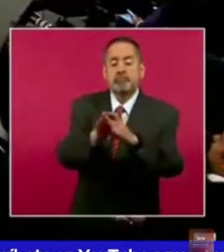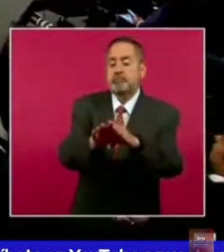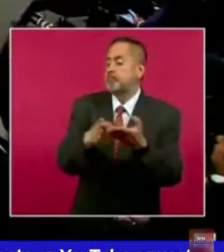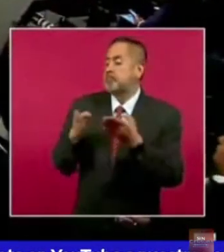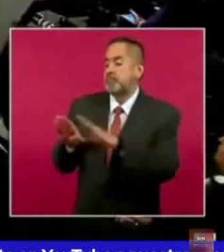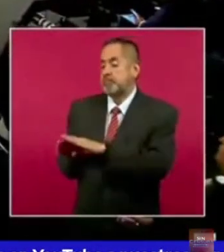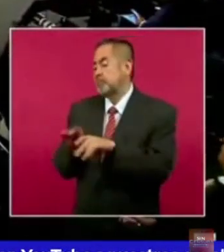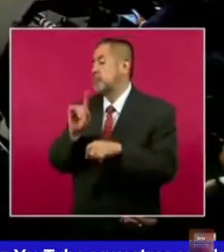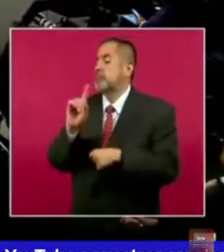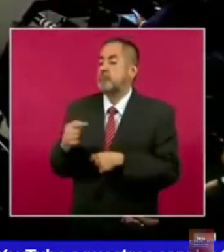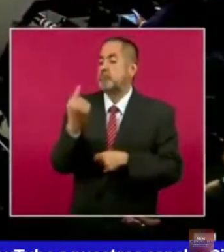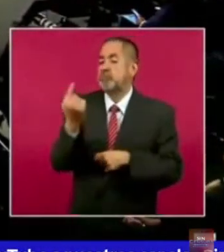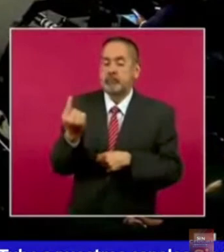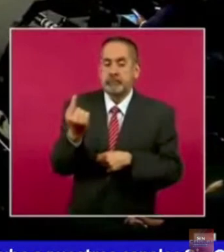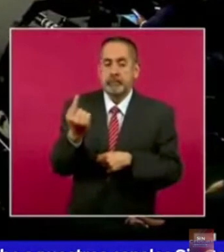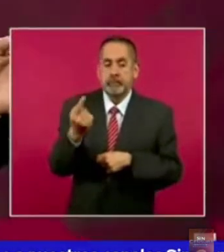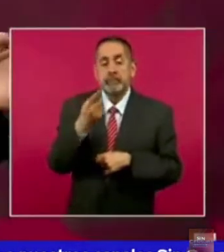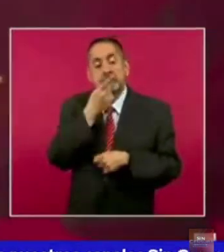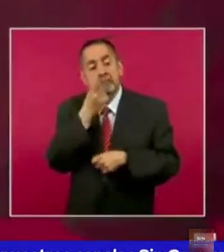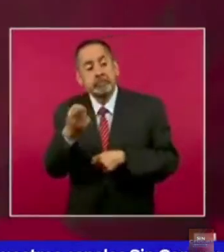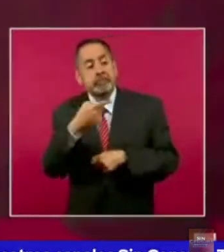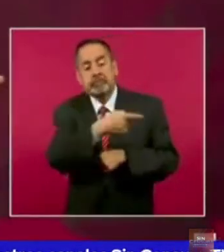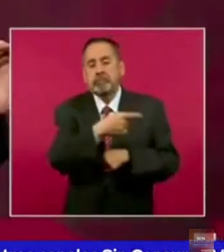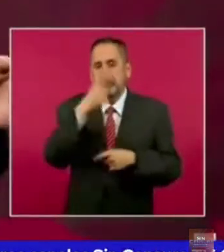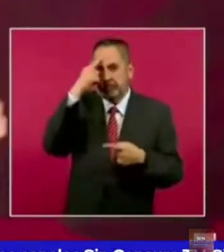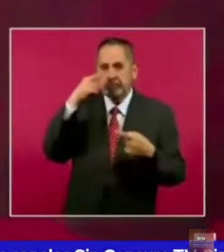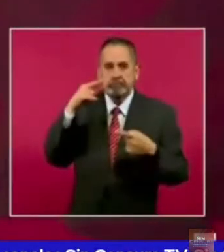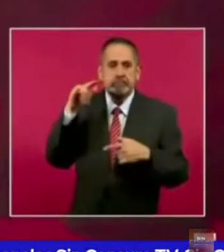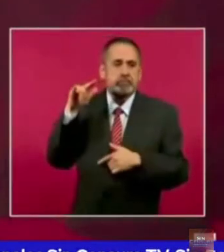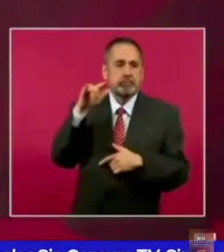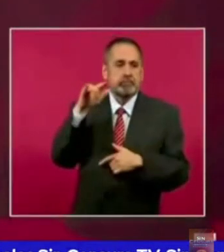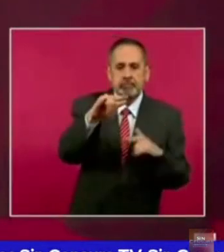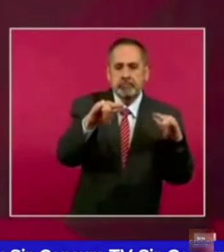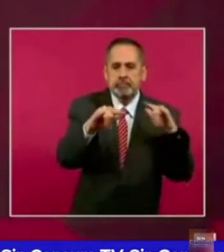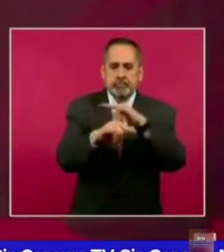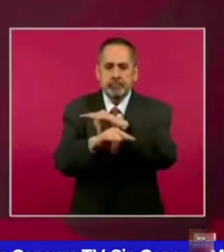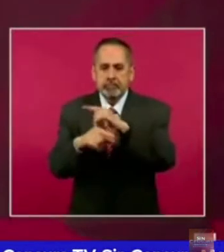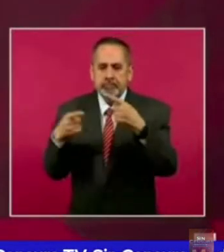por interferencia aérea, según ellos.